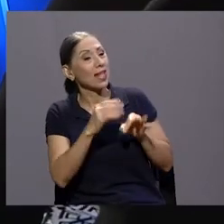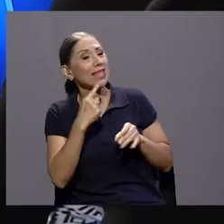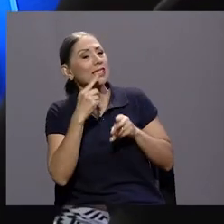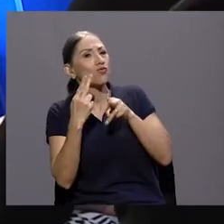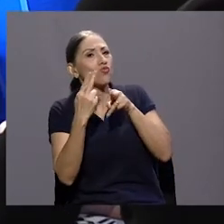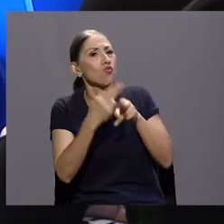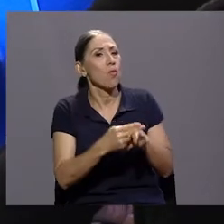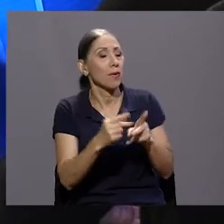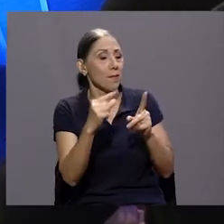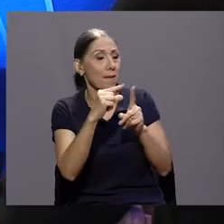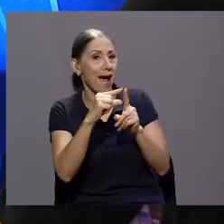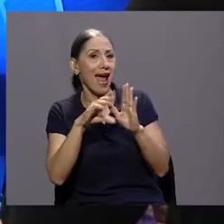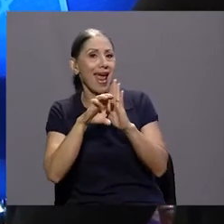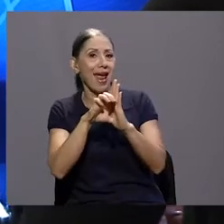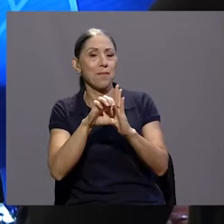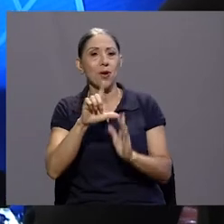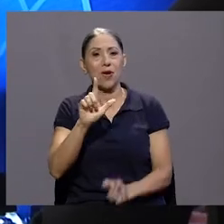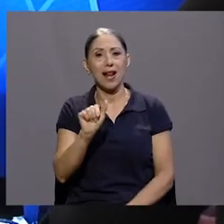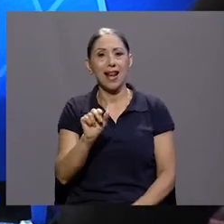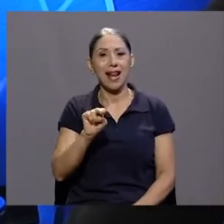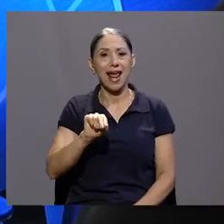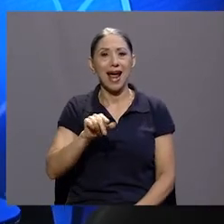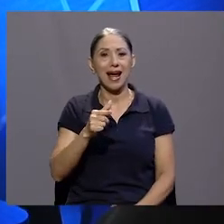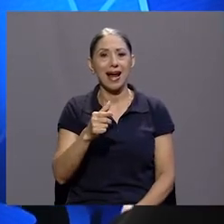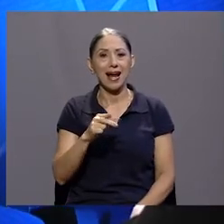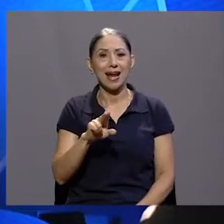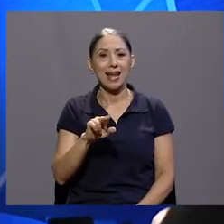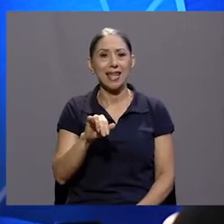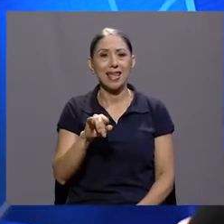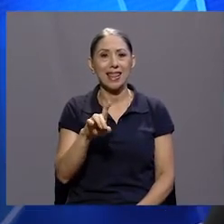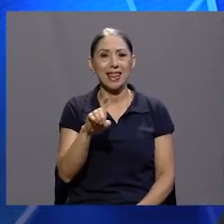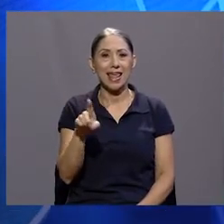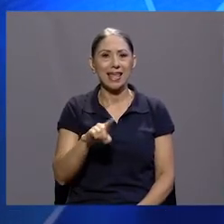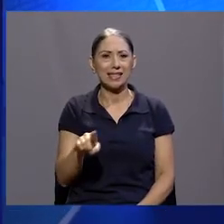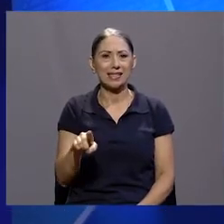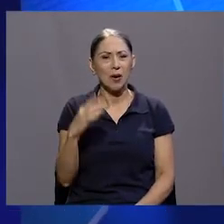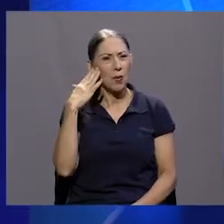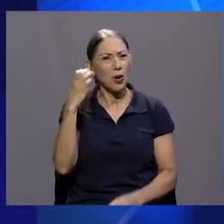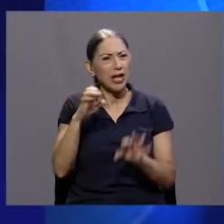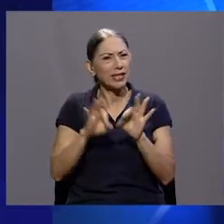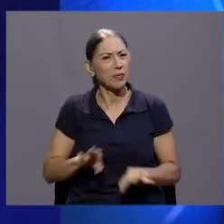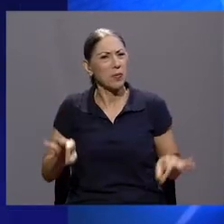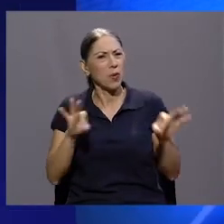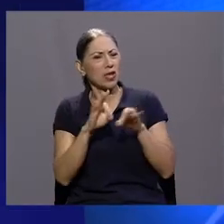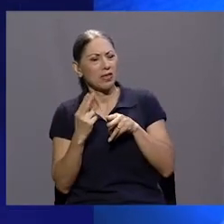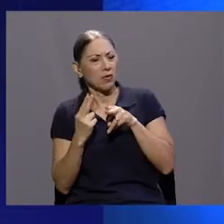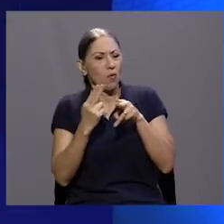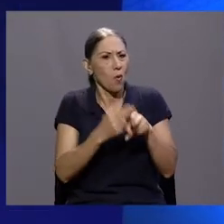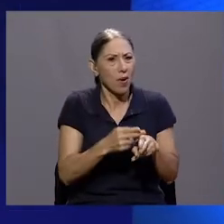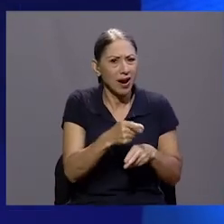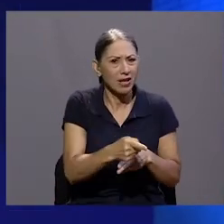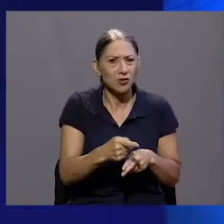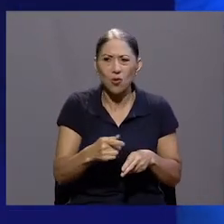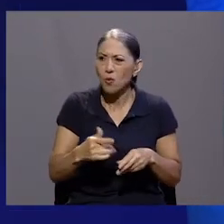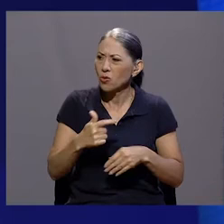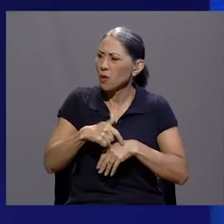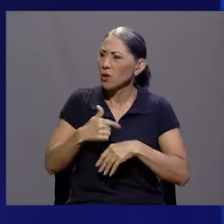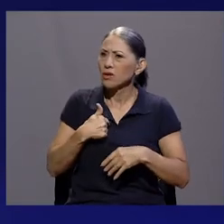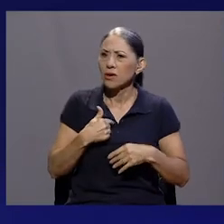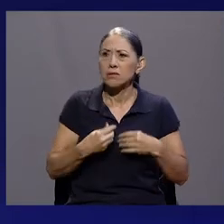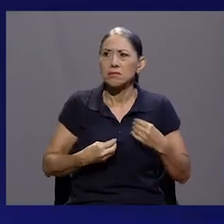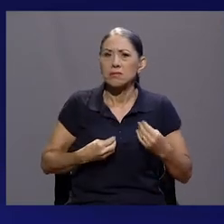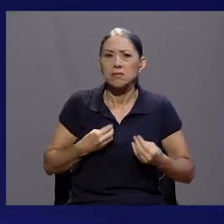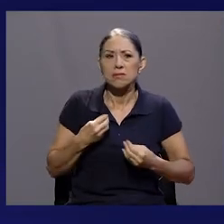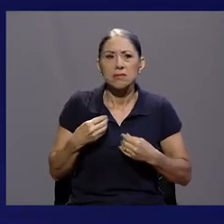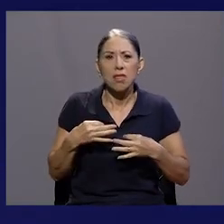languidez porque es importante darle un nombre a este estado qué implicaciones puede tener hacia